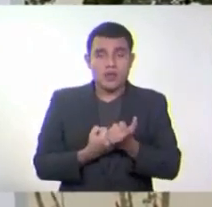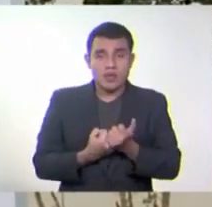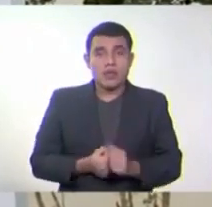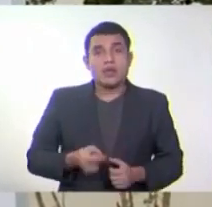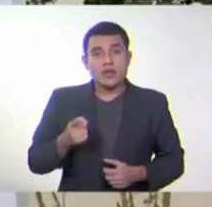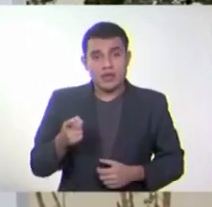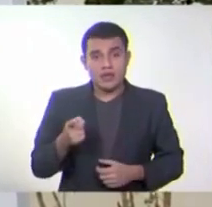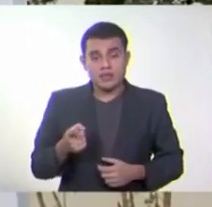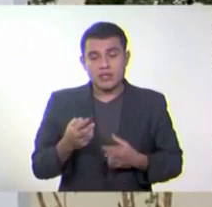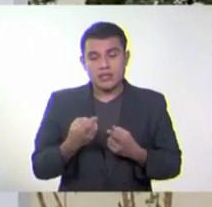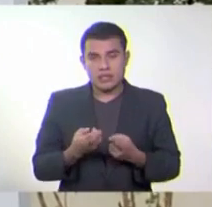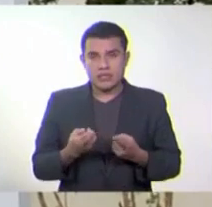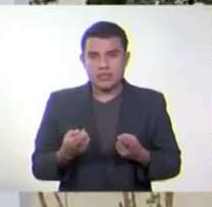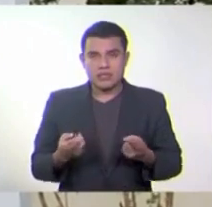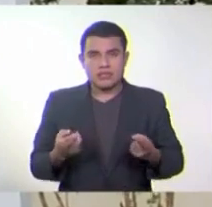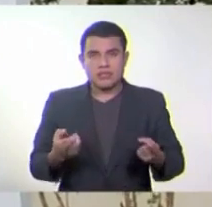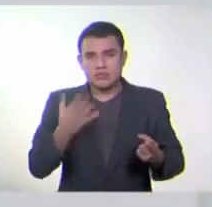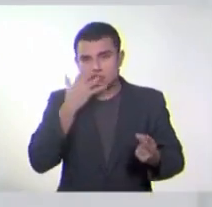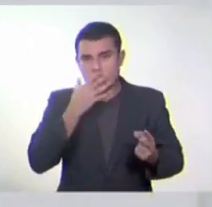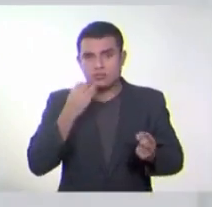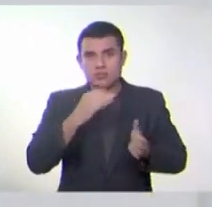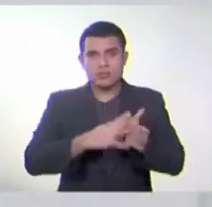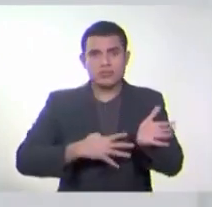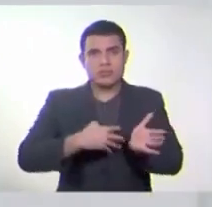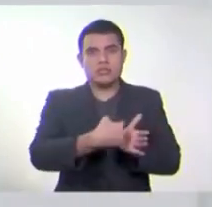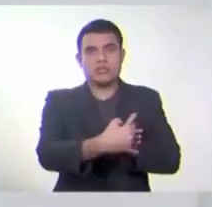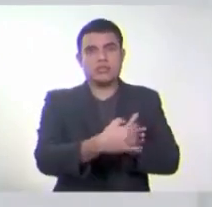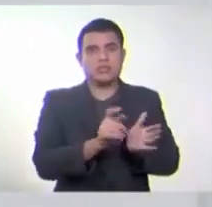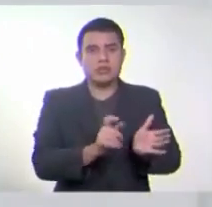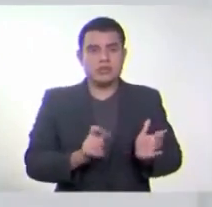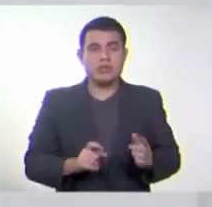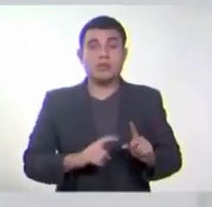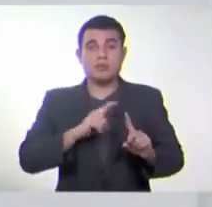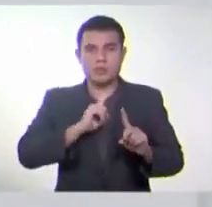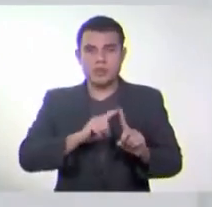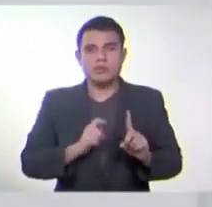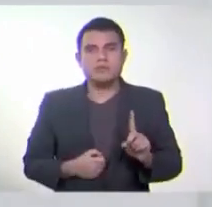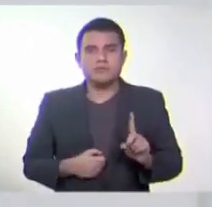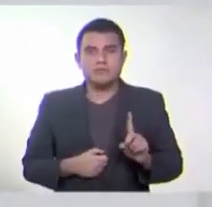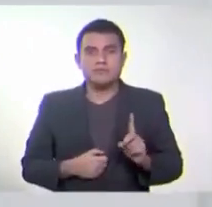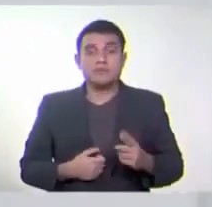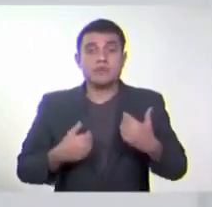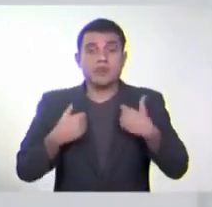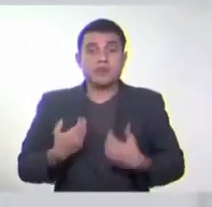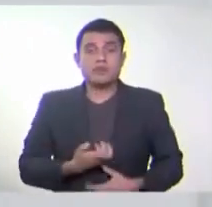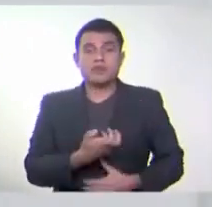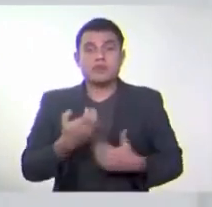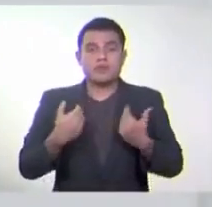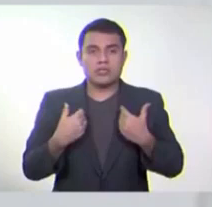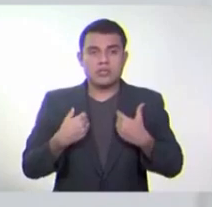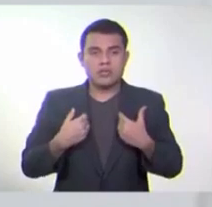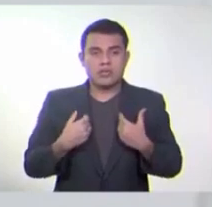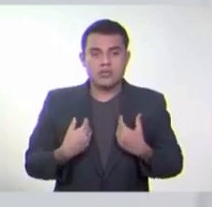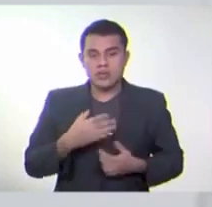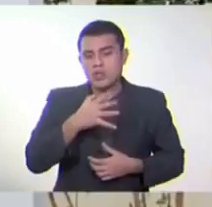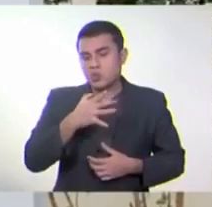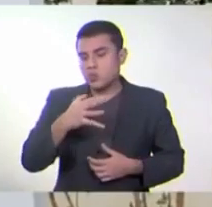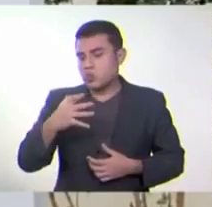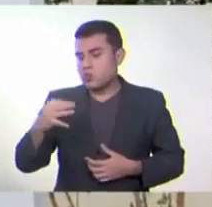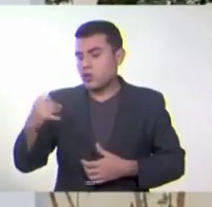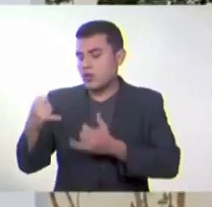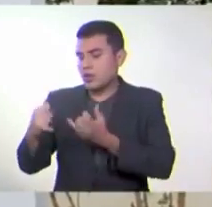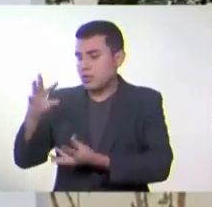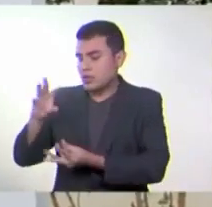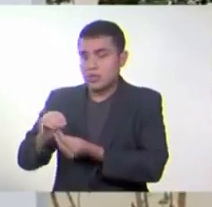herramienta preciosa que es la tabla periódica. Primeramente, tendríamos que tener al final de la configuración